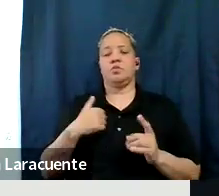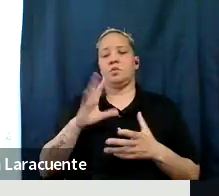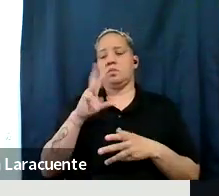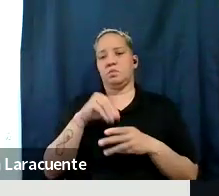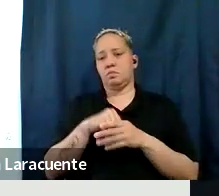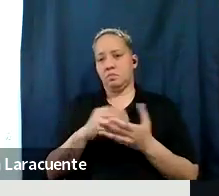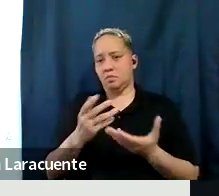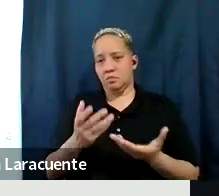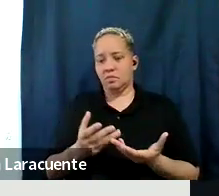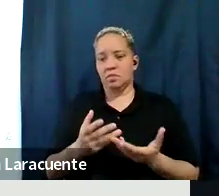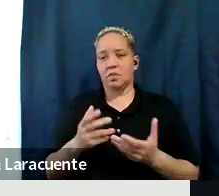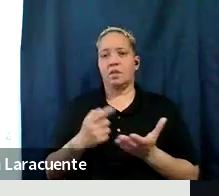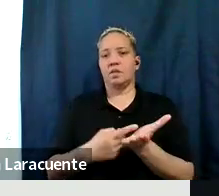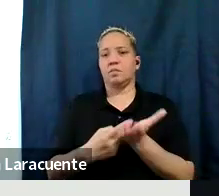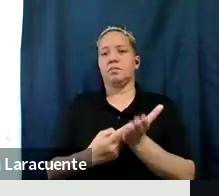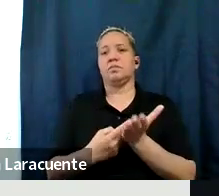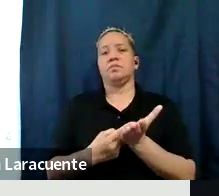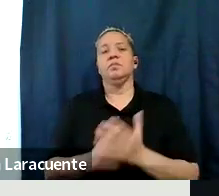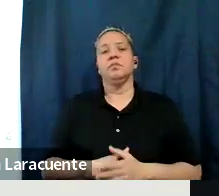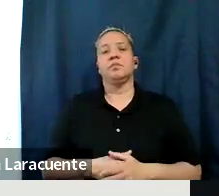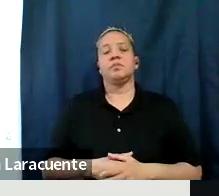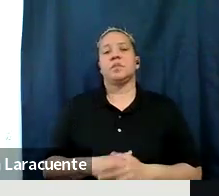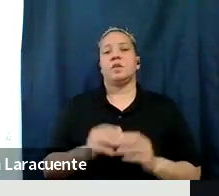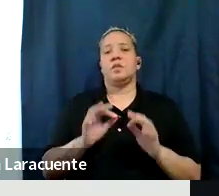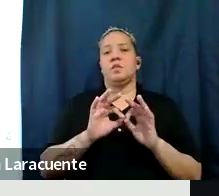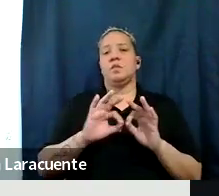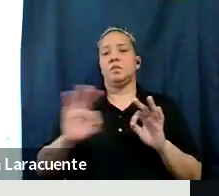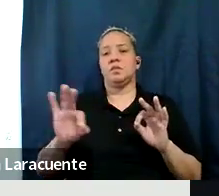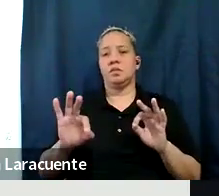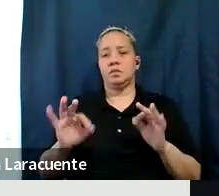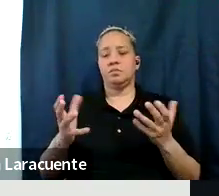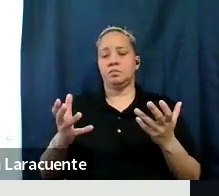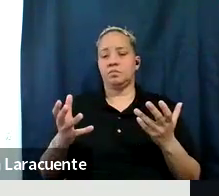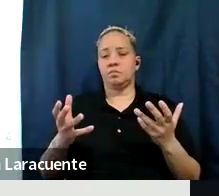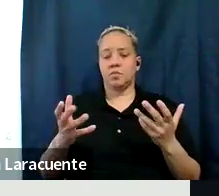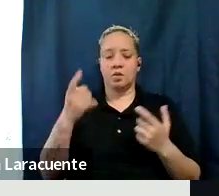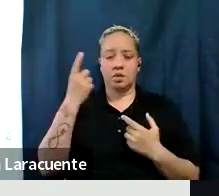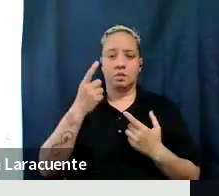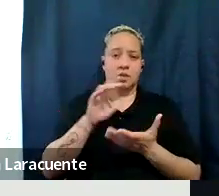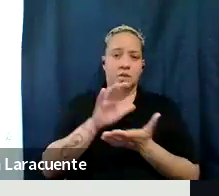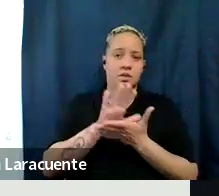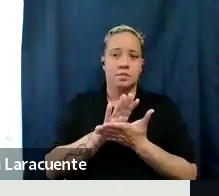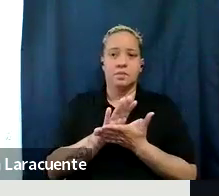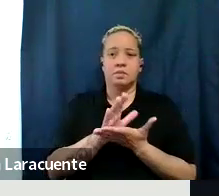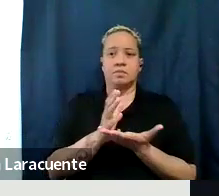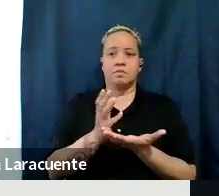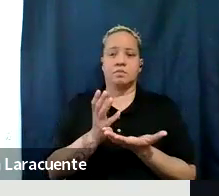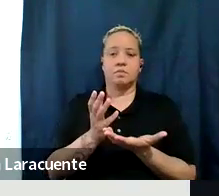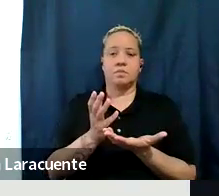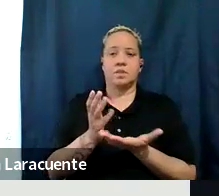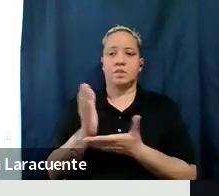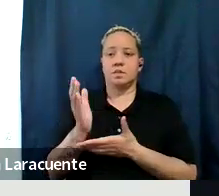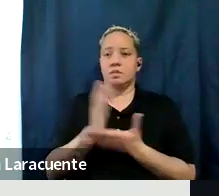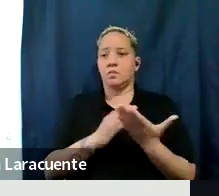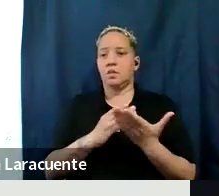en esta discusión, simplemente no es lo que piense la academia, es que la parte de